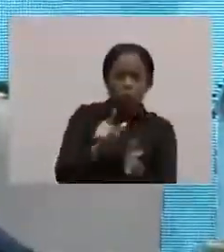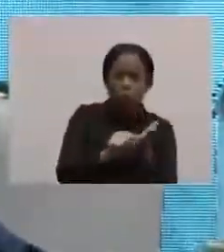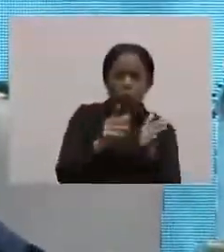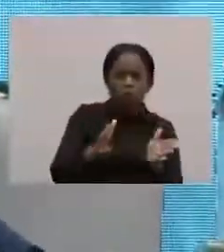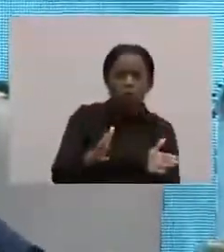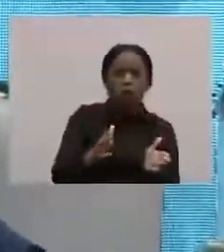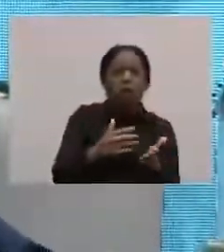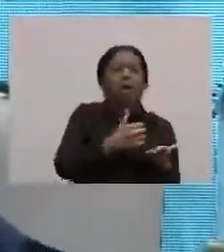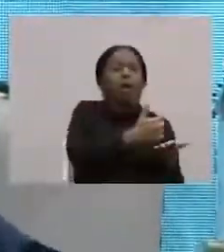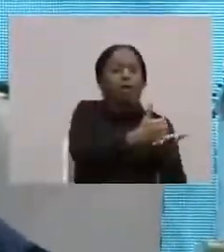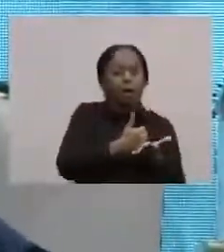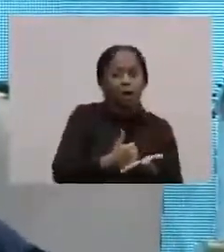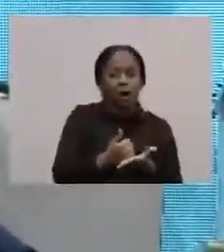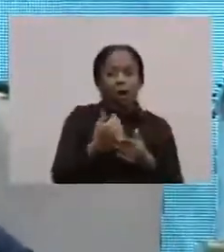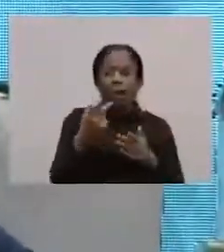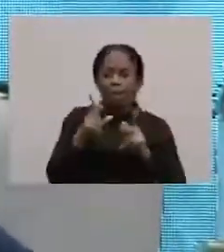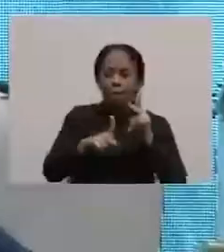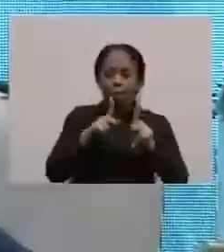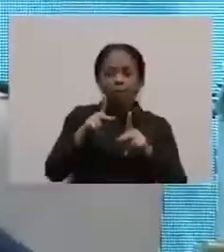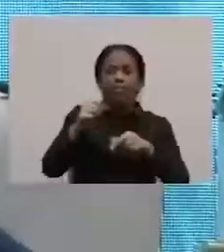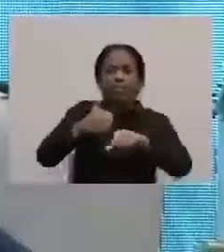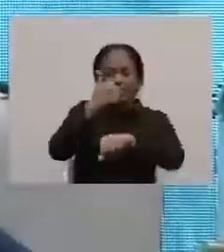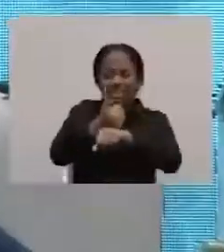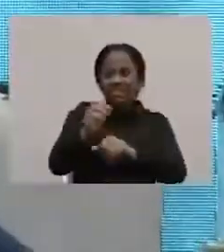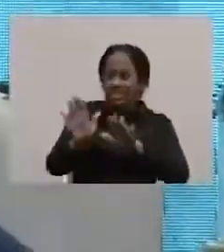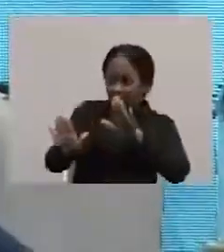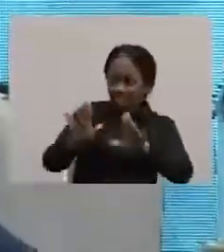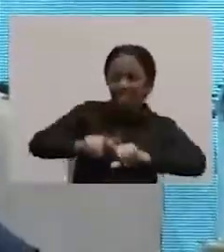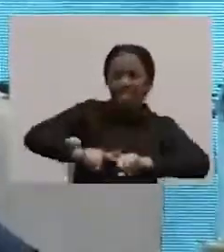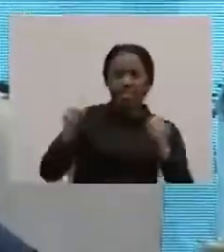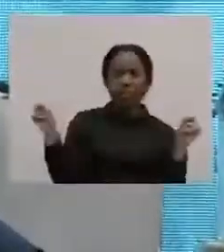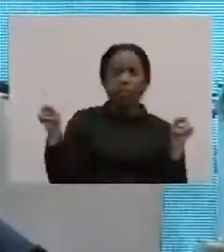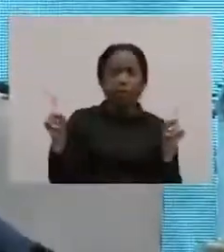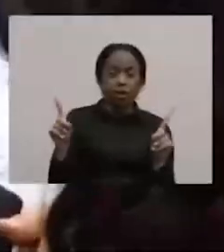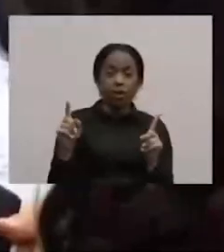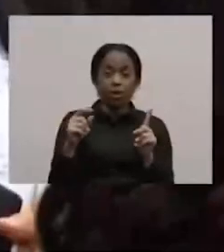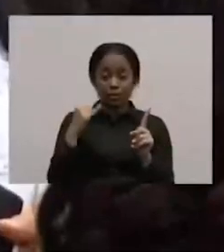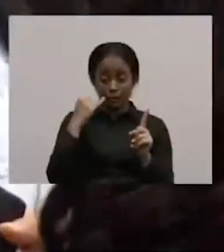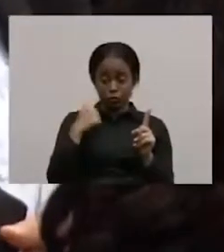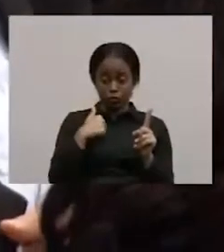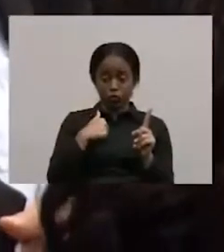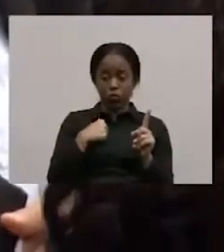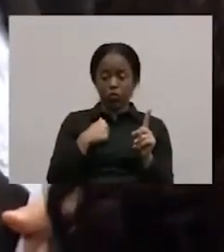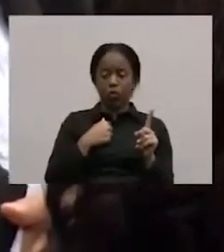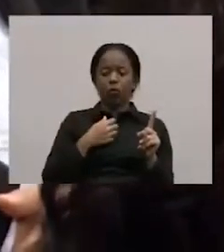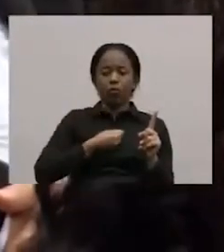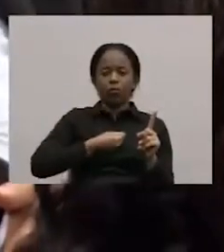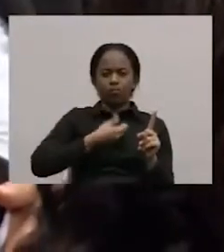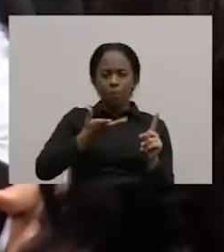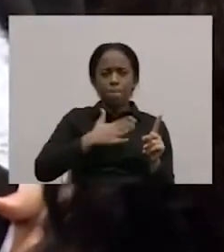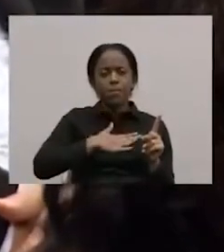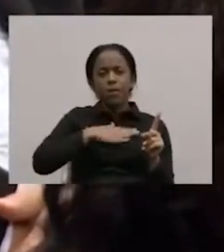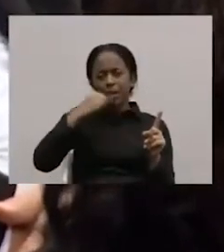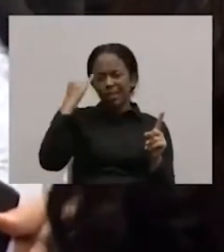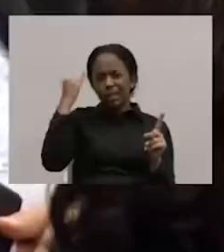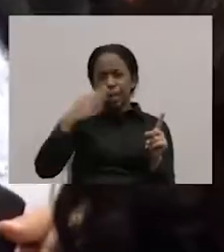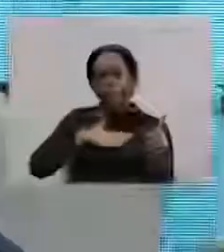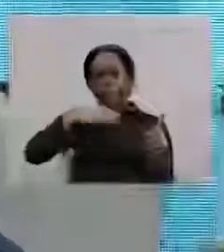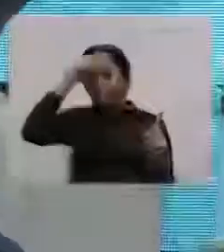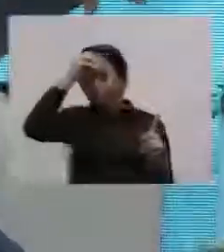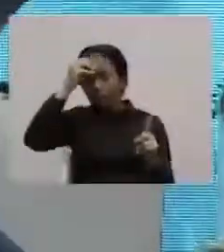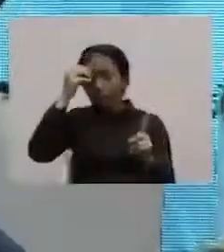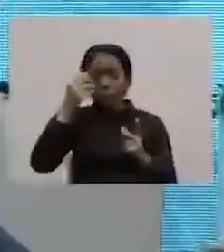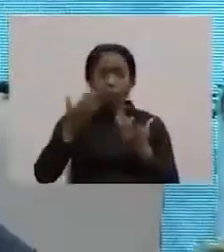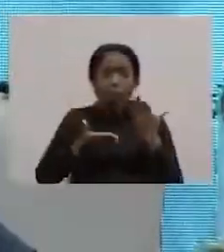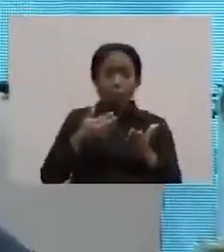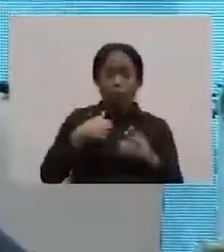nos ayuden a que la gente establezca la diferencia. Una cosa es yo opinar. Usted se sienta con una mecedora en su casa